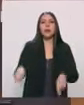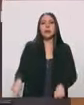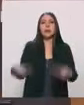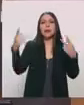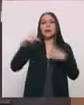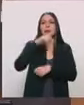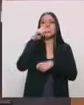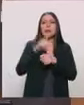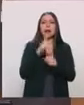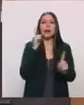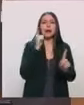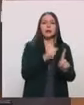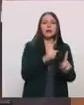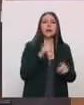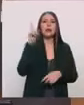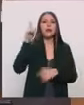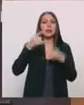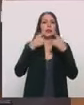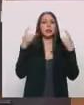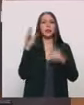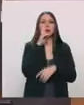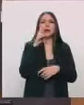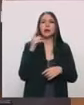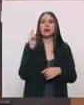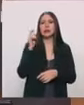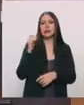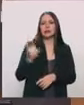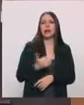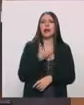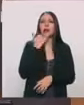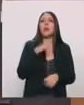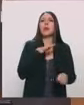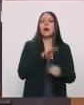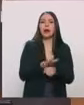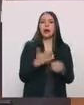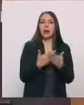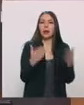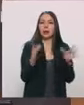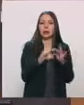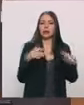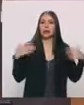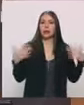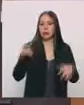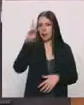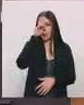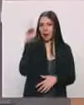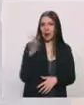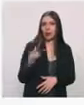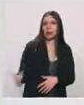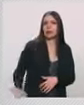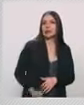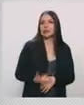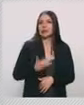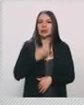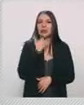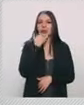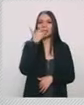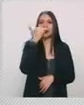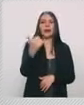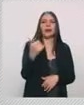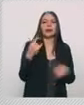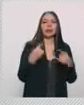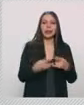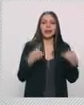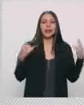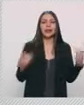negocio en la historia de Rusia? Pues vamos a platicar de esas metidotas de pata históricas con nuestro colaborador, nuestro amigo, el doctor Héctor